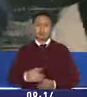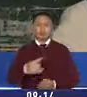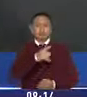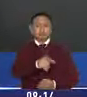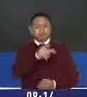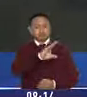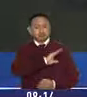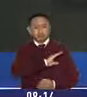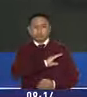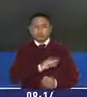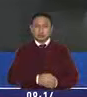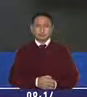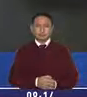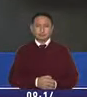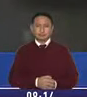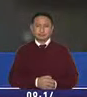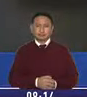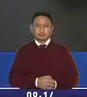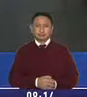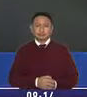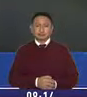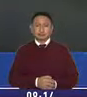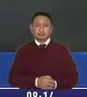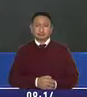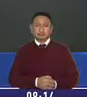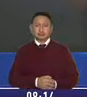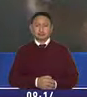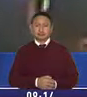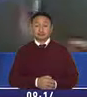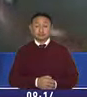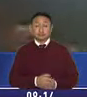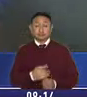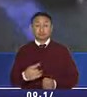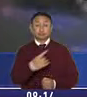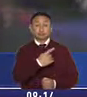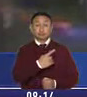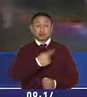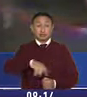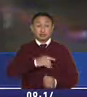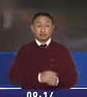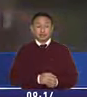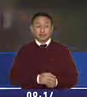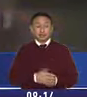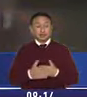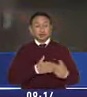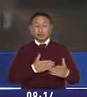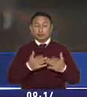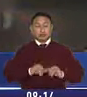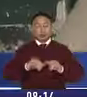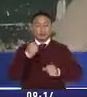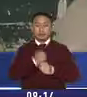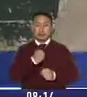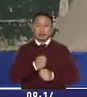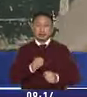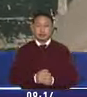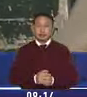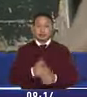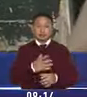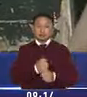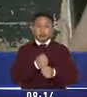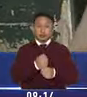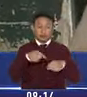Desgraciados. Una situación que se muestra insostenible. Más aún así, intentan seguir trabajando y ponerle ánimos. No hay